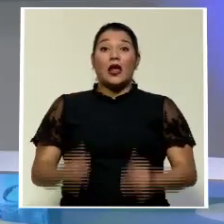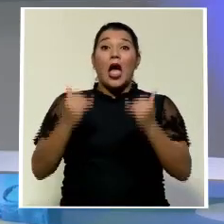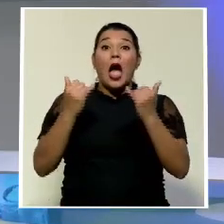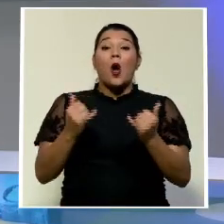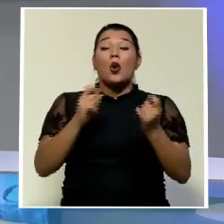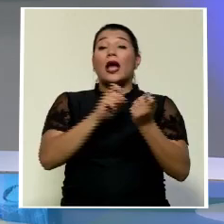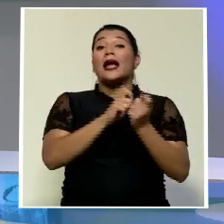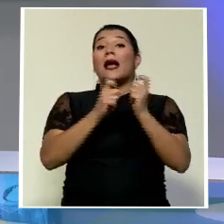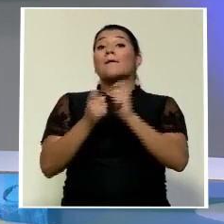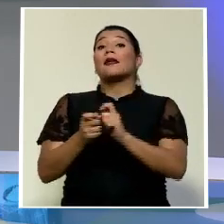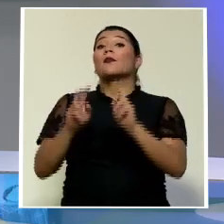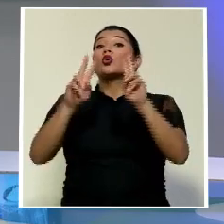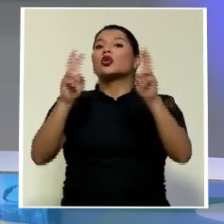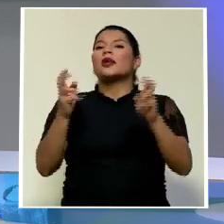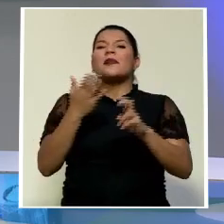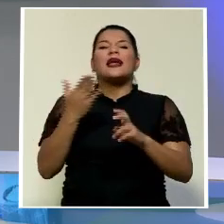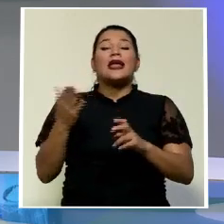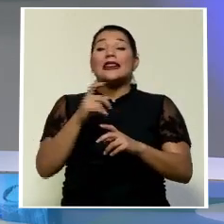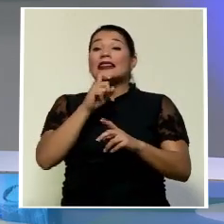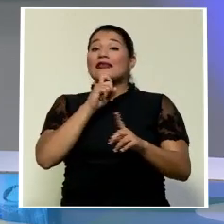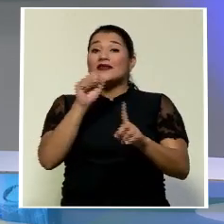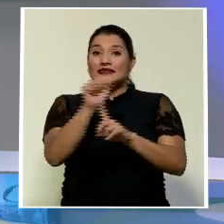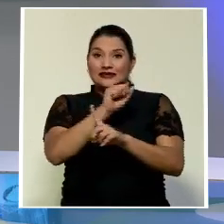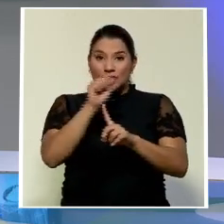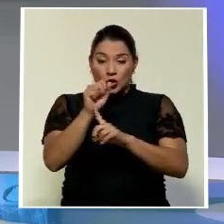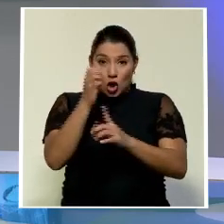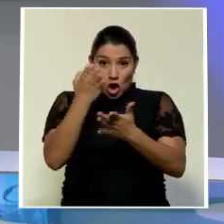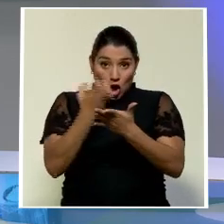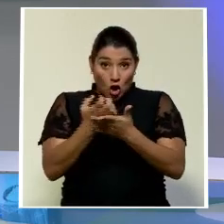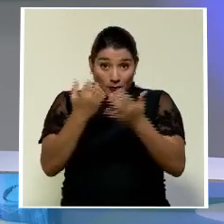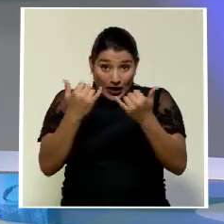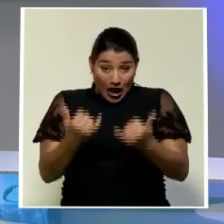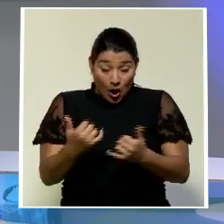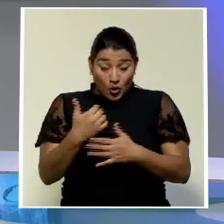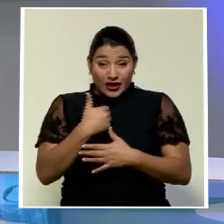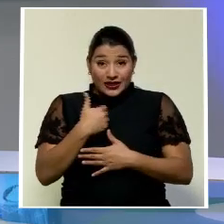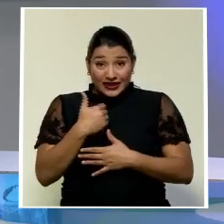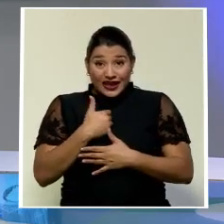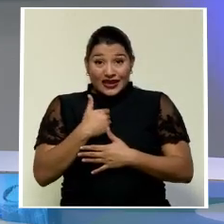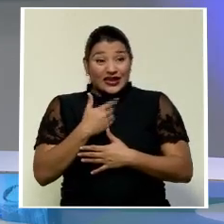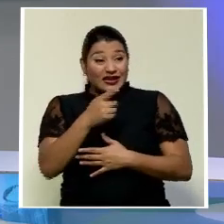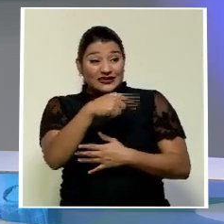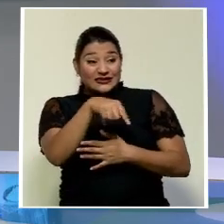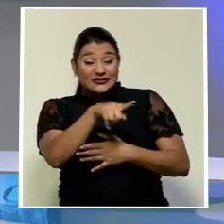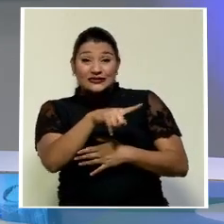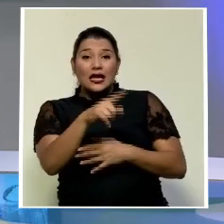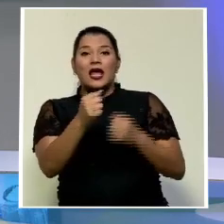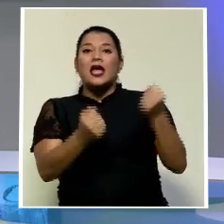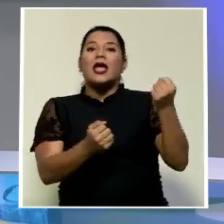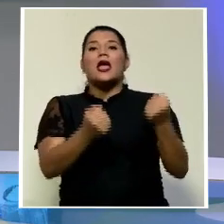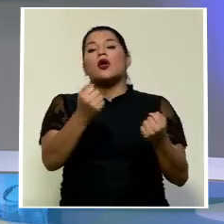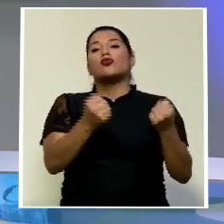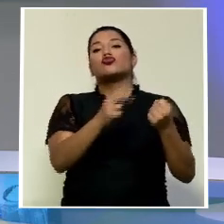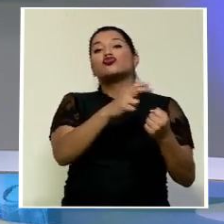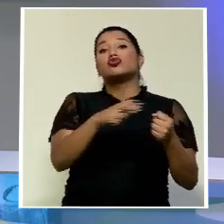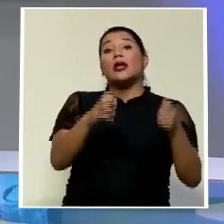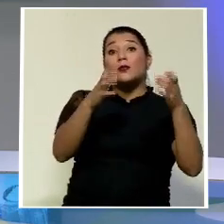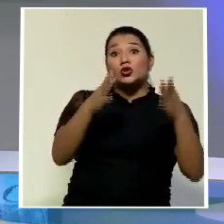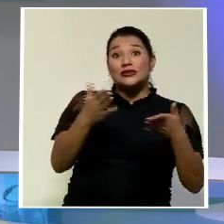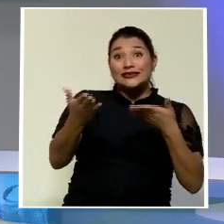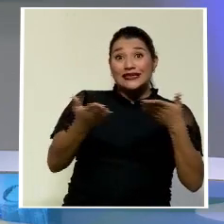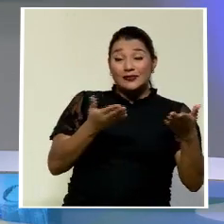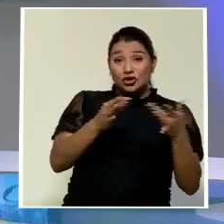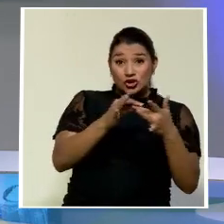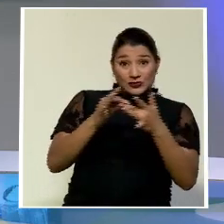Cambiamos de tema. La difícil situación económica que atraviesan convocó a transportistas de servicios ocasionales especiales a